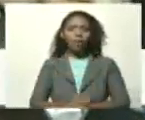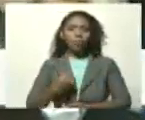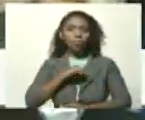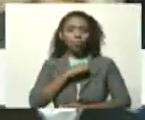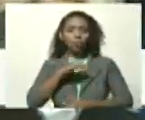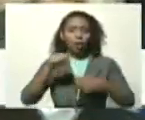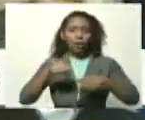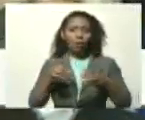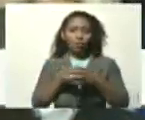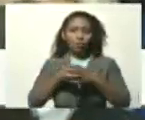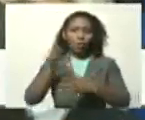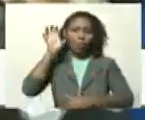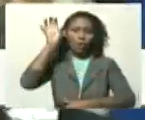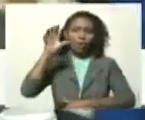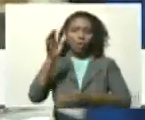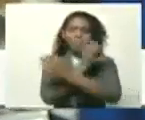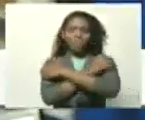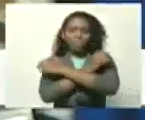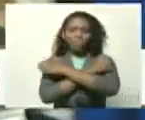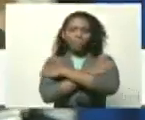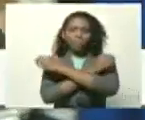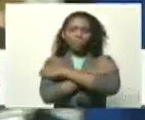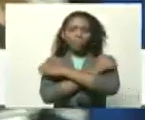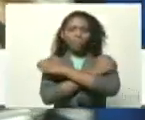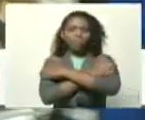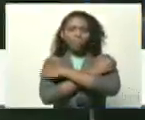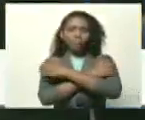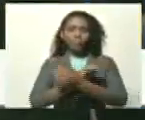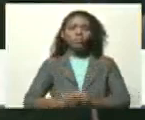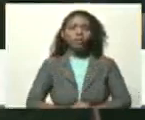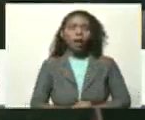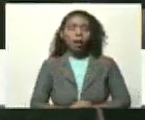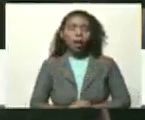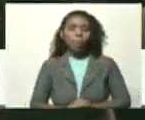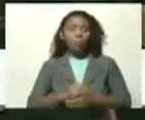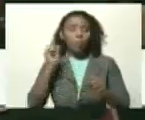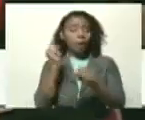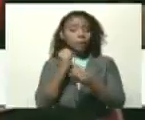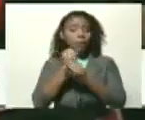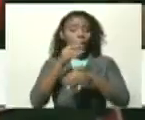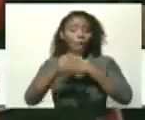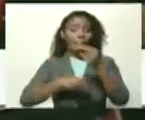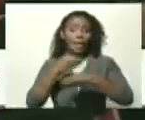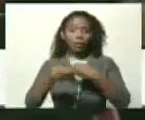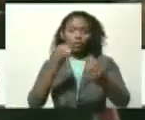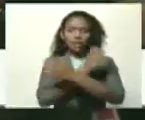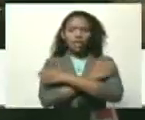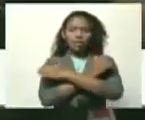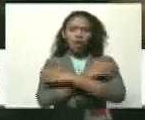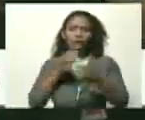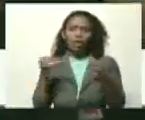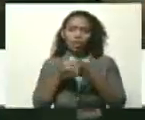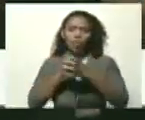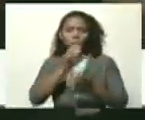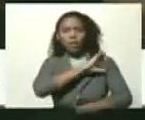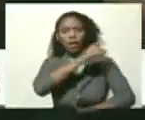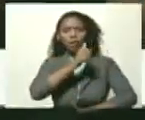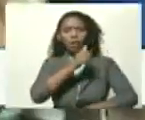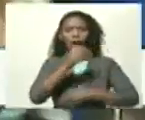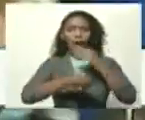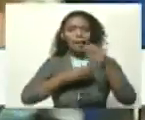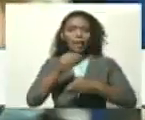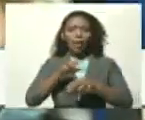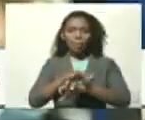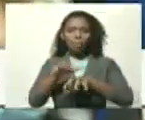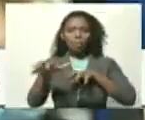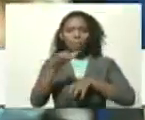Nosotros del Bloque de la Patria, al felicitar a los parlamentarios por el trabajo realizado, al felicitar a la junta directiva y augurarle los